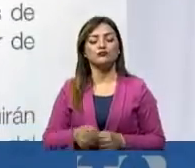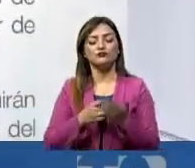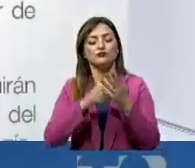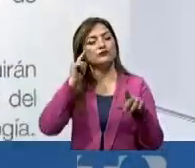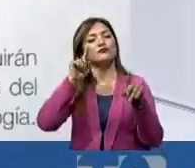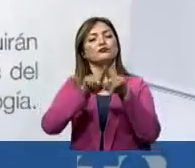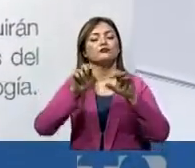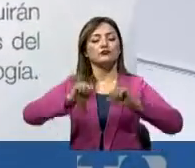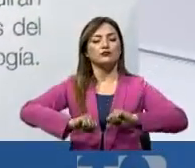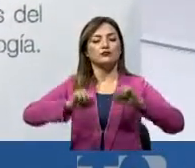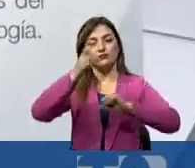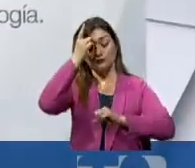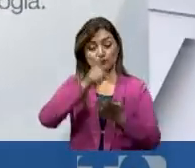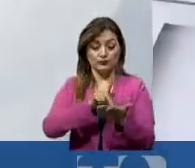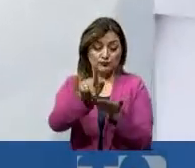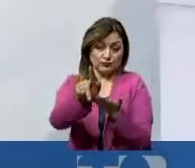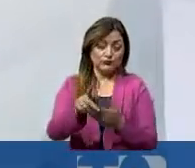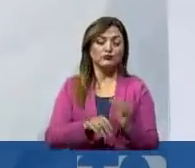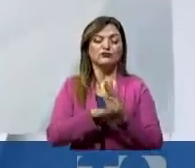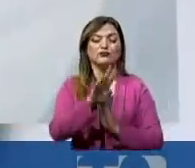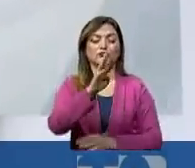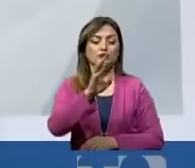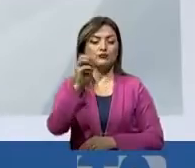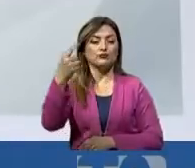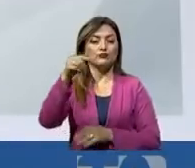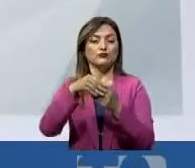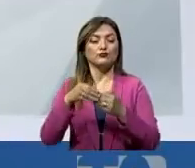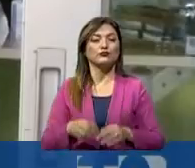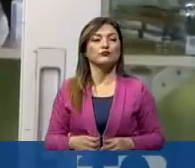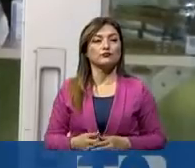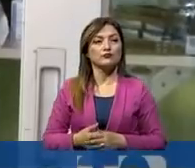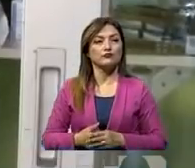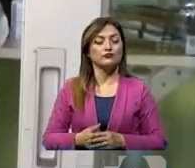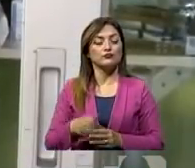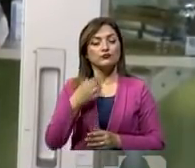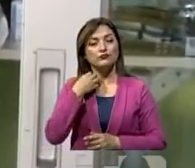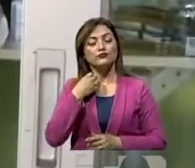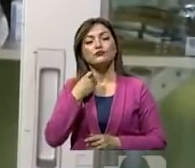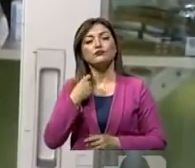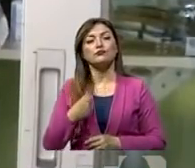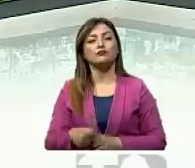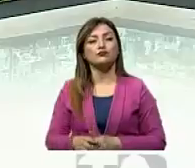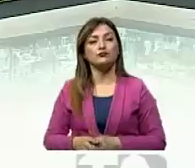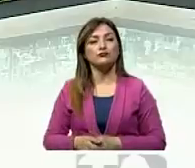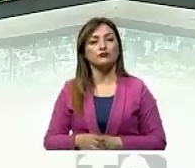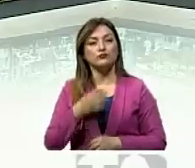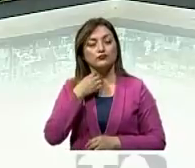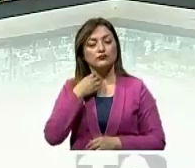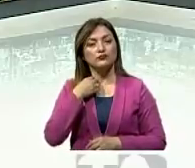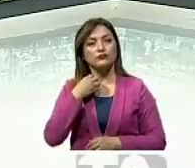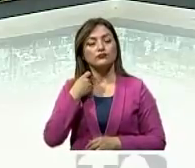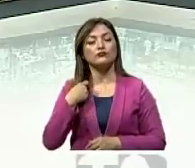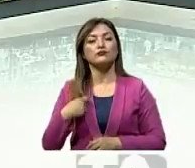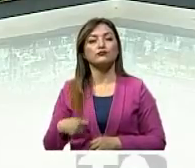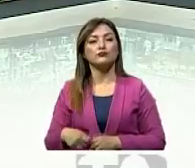que permitan saldar las deudas que superan los 60 millones de dólares. Helen Quiñones, 24 horas. ¿Qué